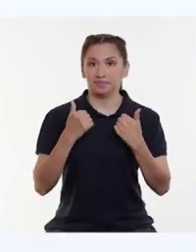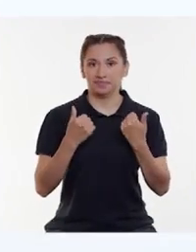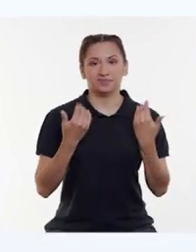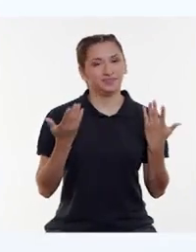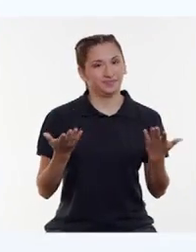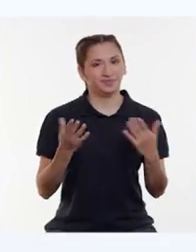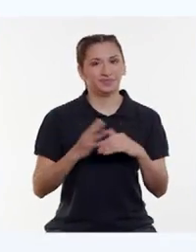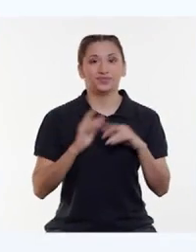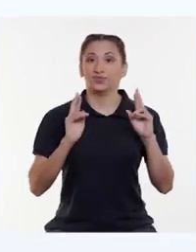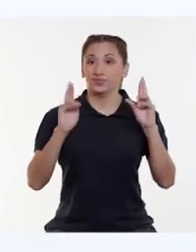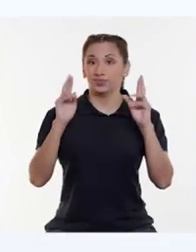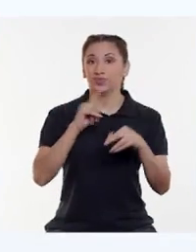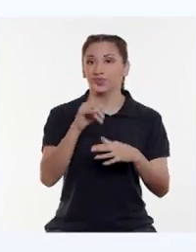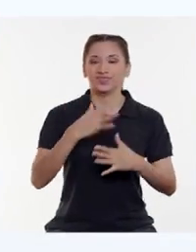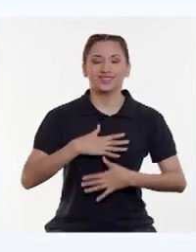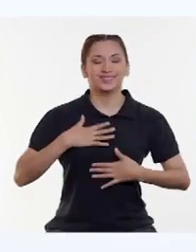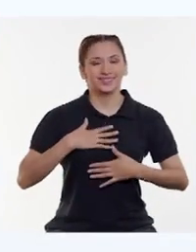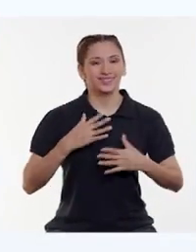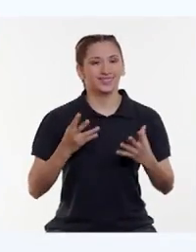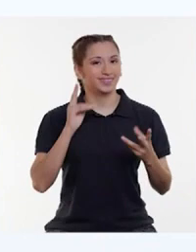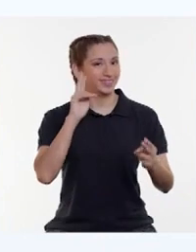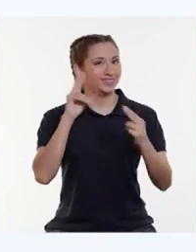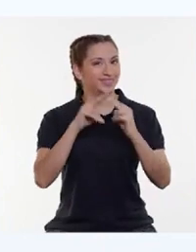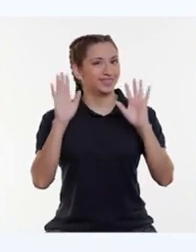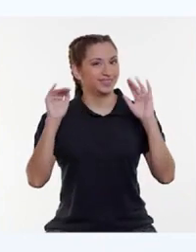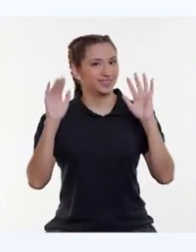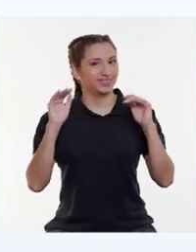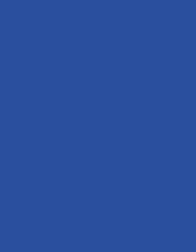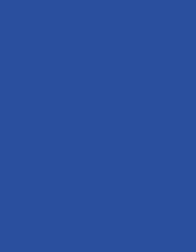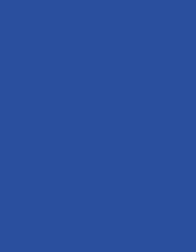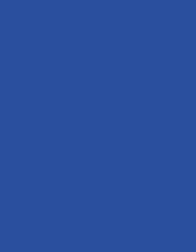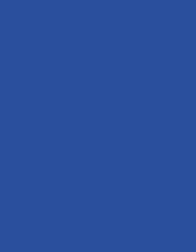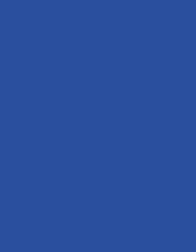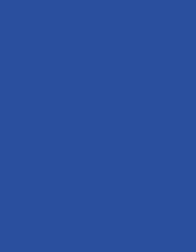Bien, chicas y chicos, espero se hayan divertido. Nos vemos.